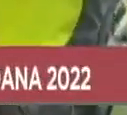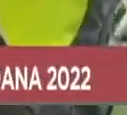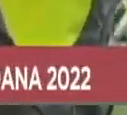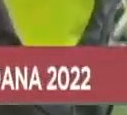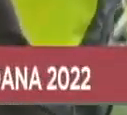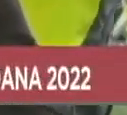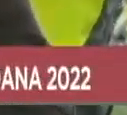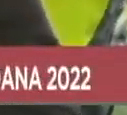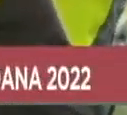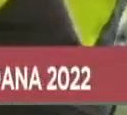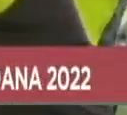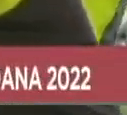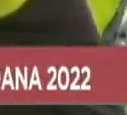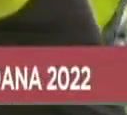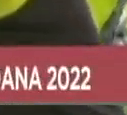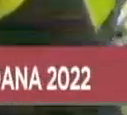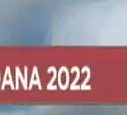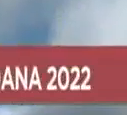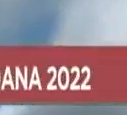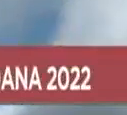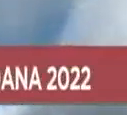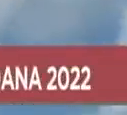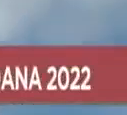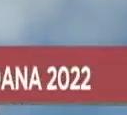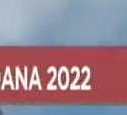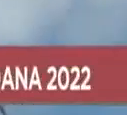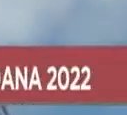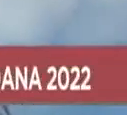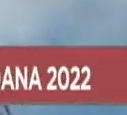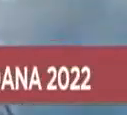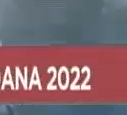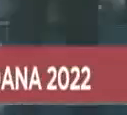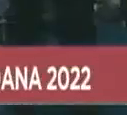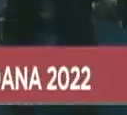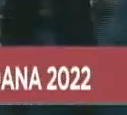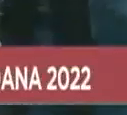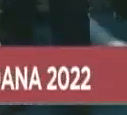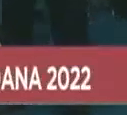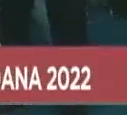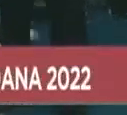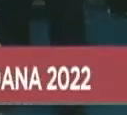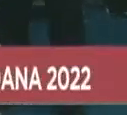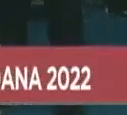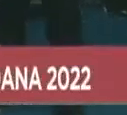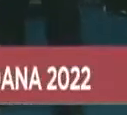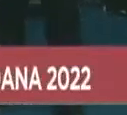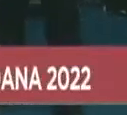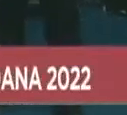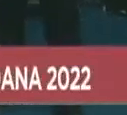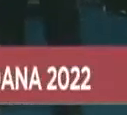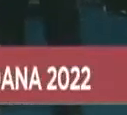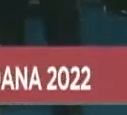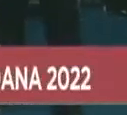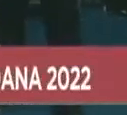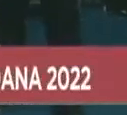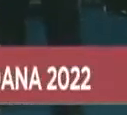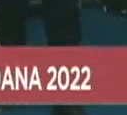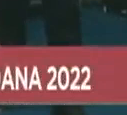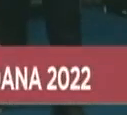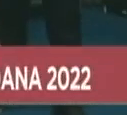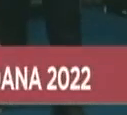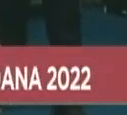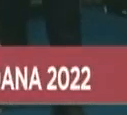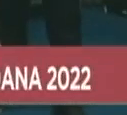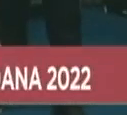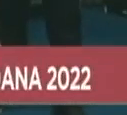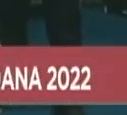tiene cierto nivel de complejidad, porque usted fue comandante estratégico operacional y ahora está como titular de la cartera de Interior, Justicia y Paz. Si yo le preguntara a